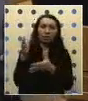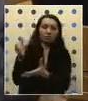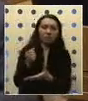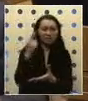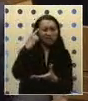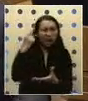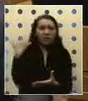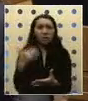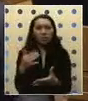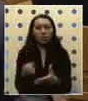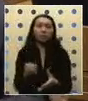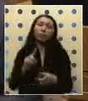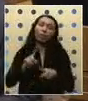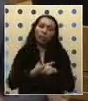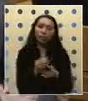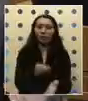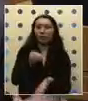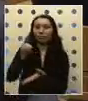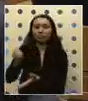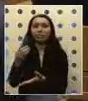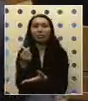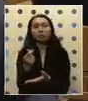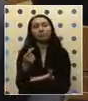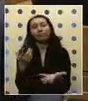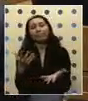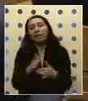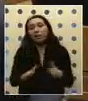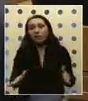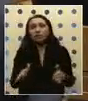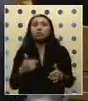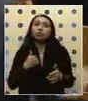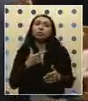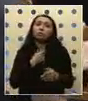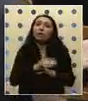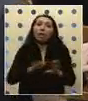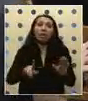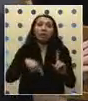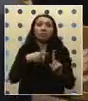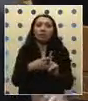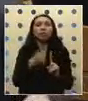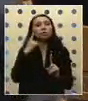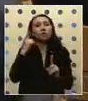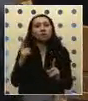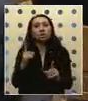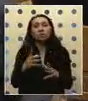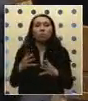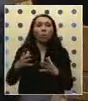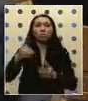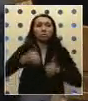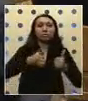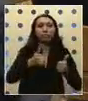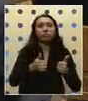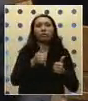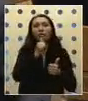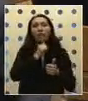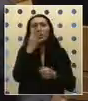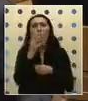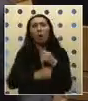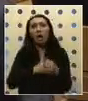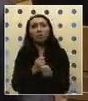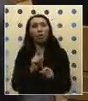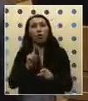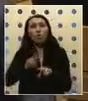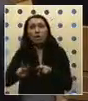que hay que reponerlo de todas maneras, en fin. Bueno, además, yo sé que están haciendo muchos concursos que no se hicieron en los 4 años, están